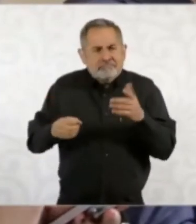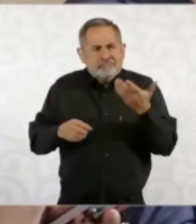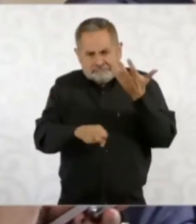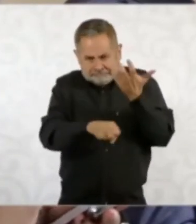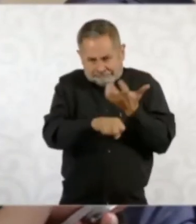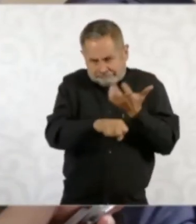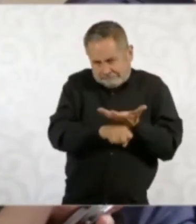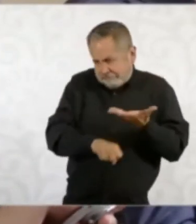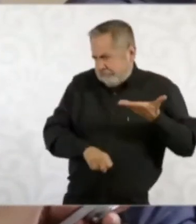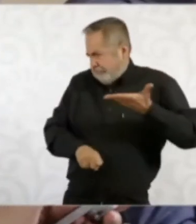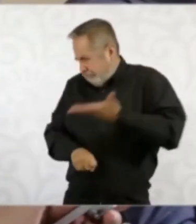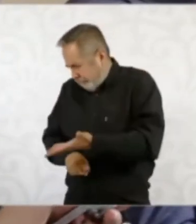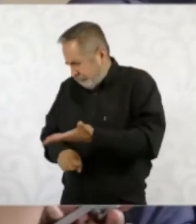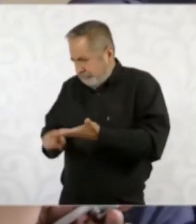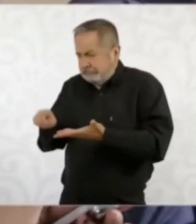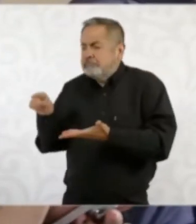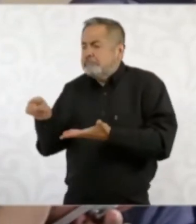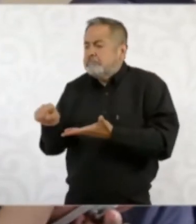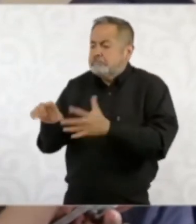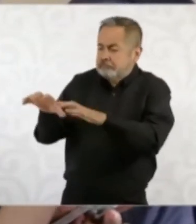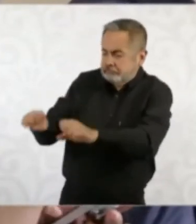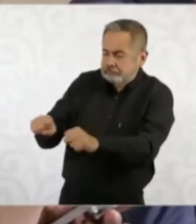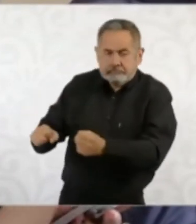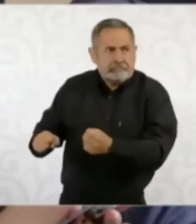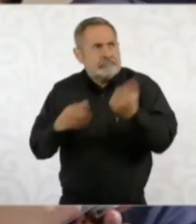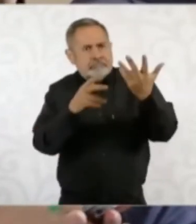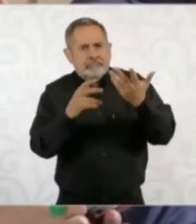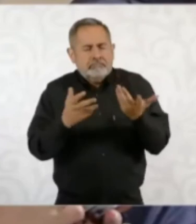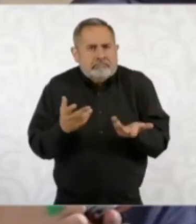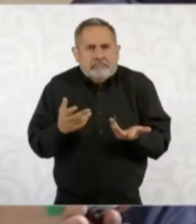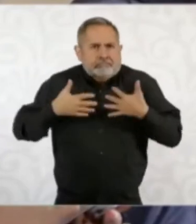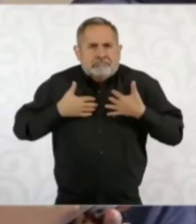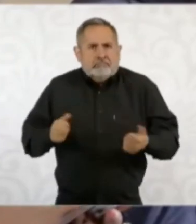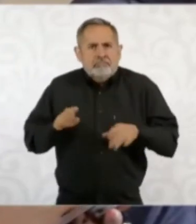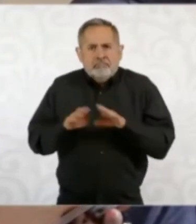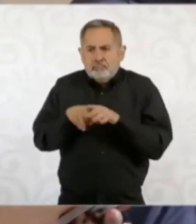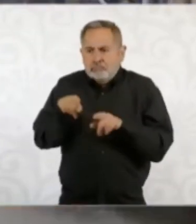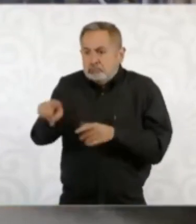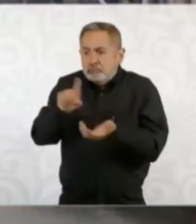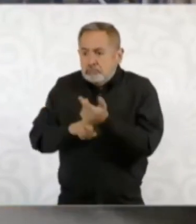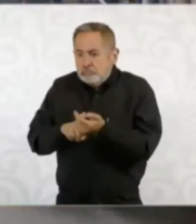Un poco para entender cómo es que un testigo clave fue entregado.